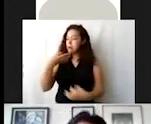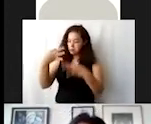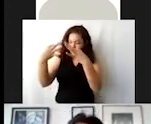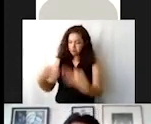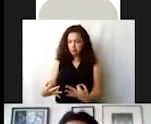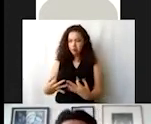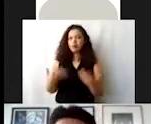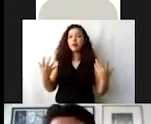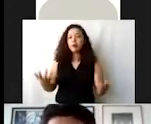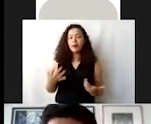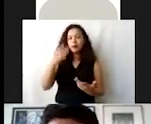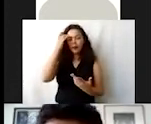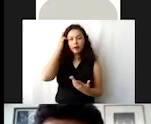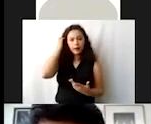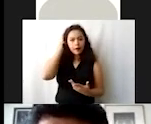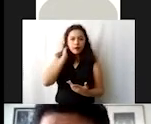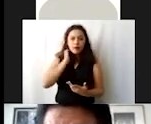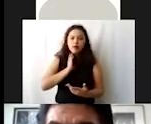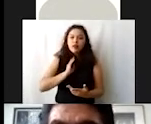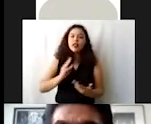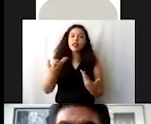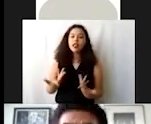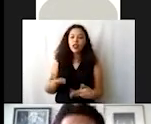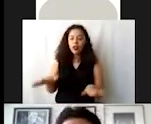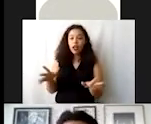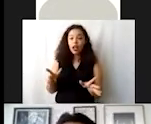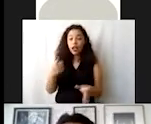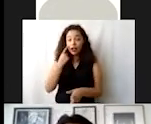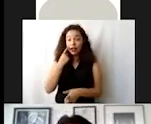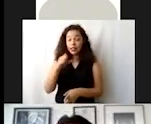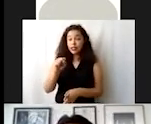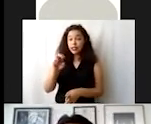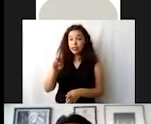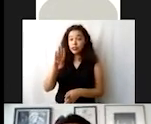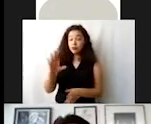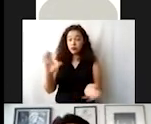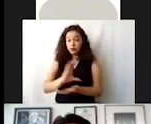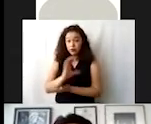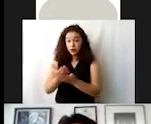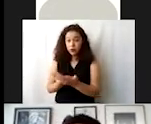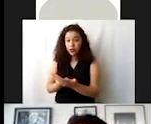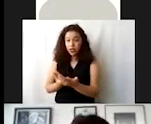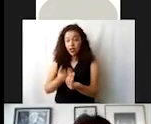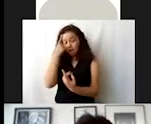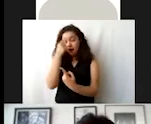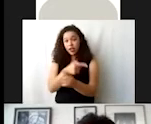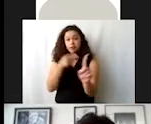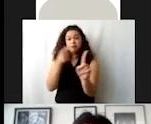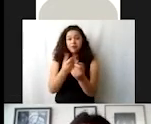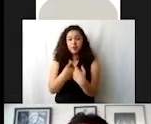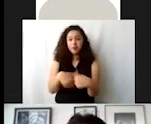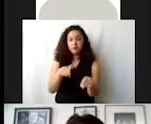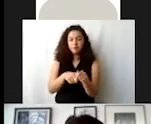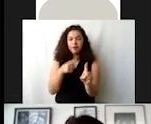el alcance con la reforma de la subcontratación del objeto social. Vamos